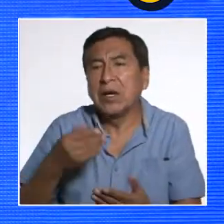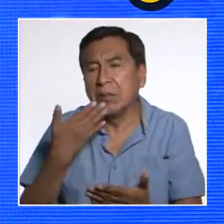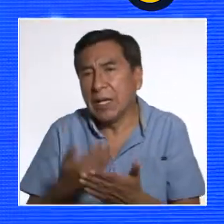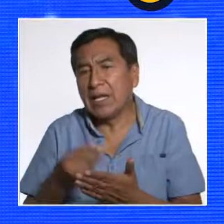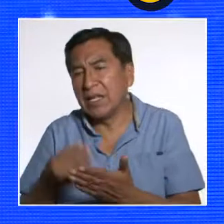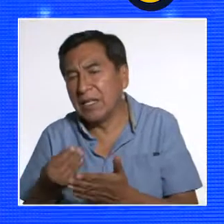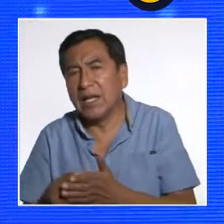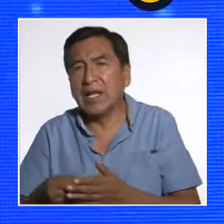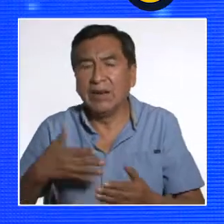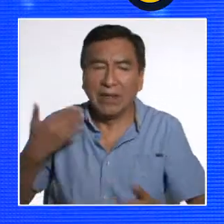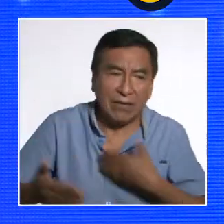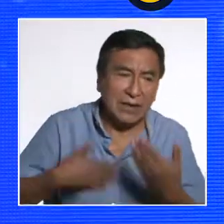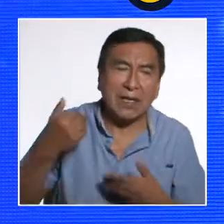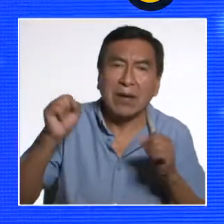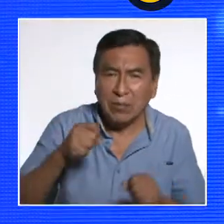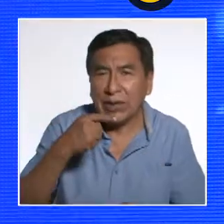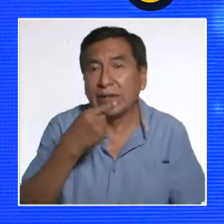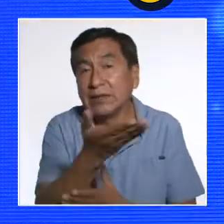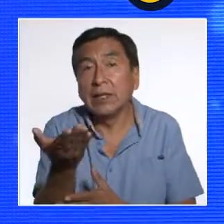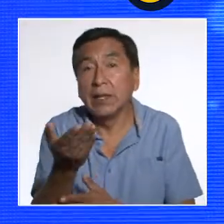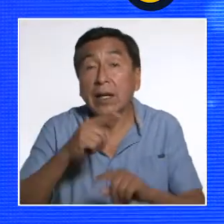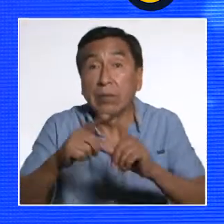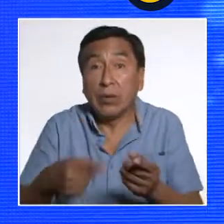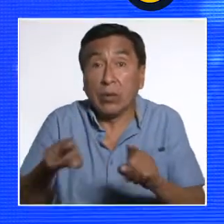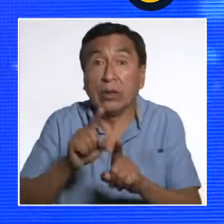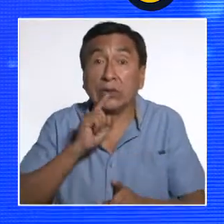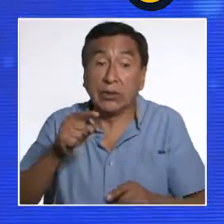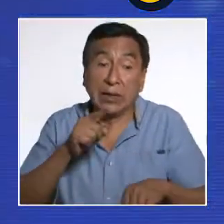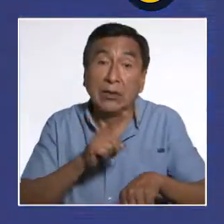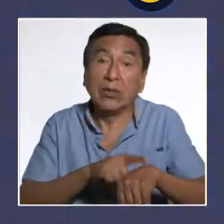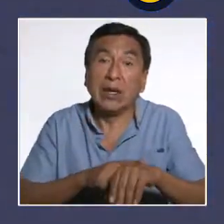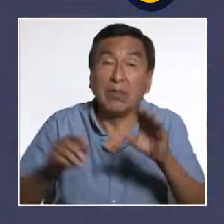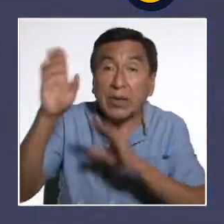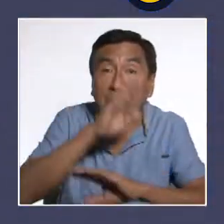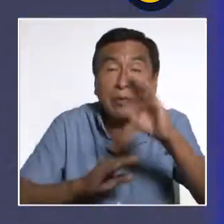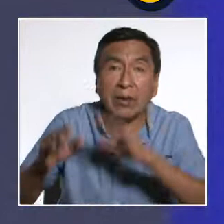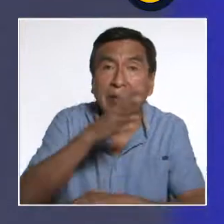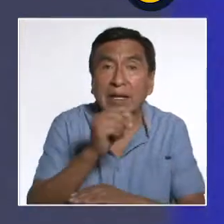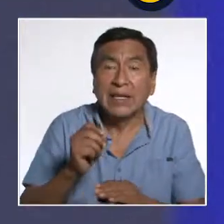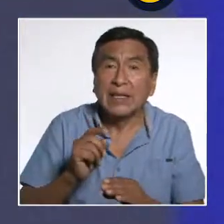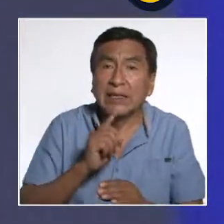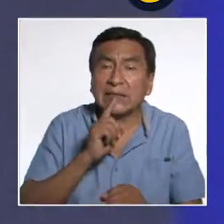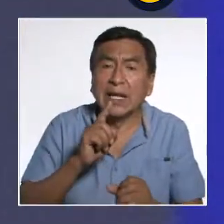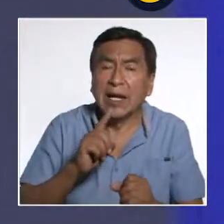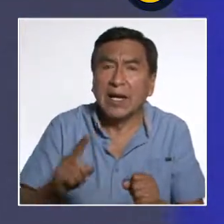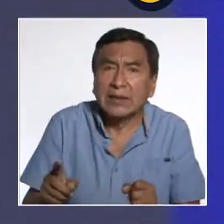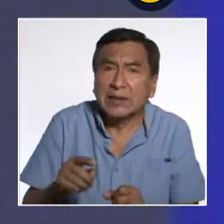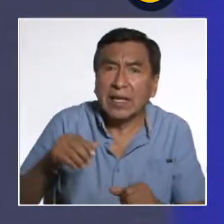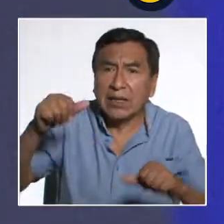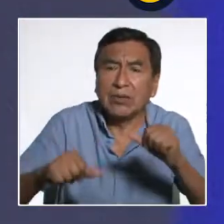de felicidad, lo puedo decir. Pero cuando estoy en tiempo de pruebas y está comprometida mi